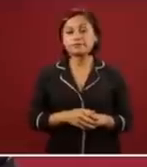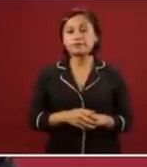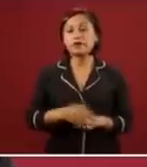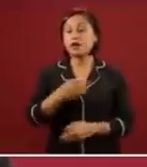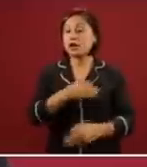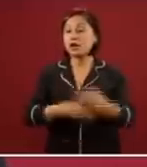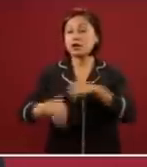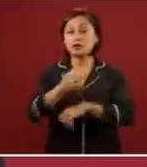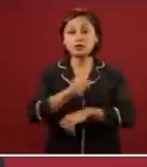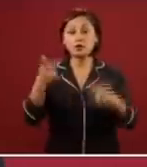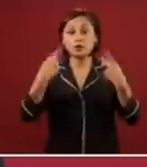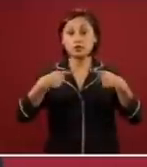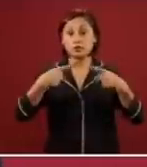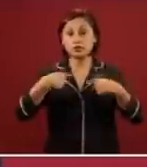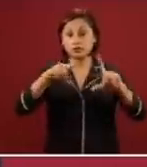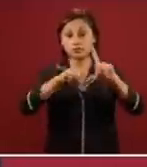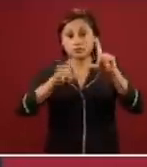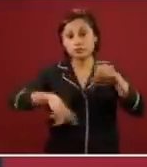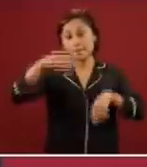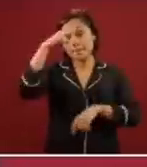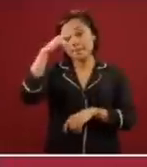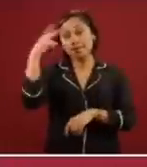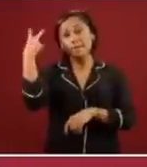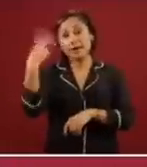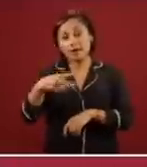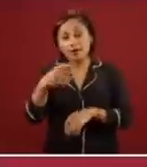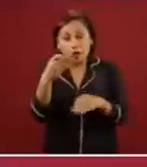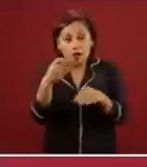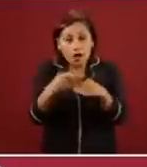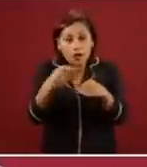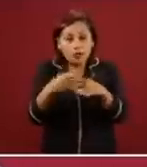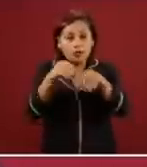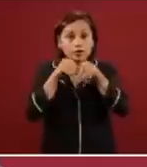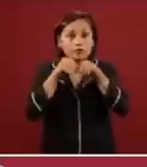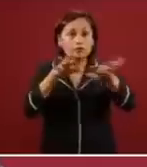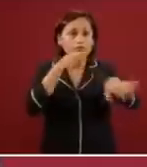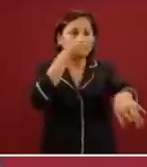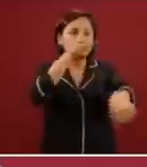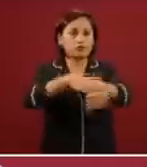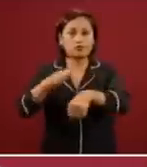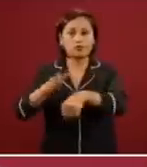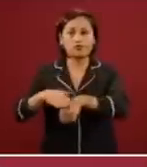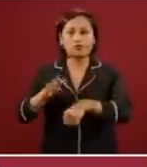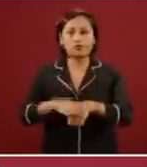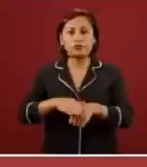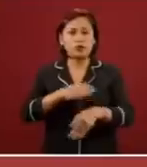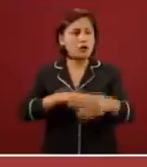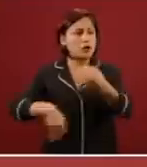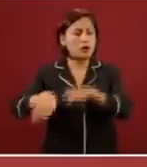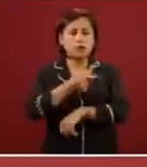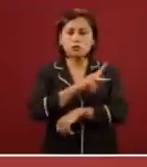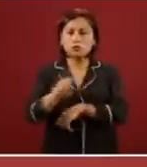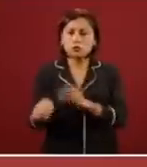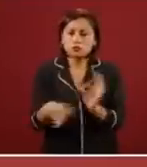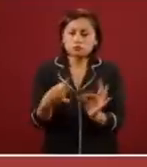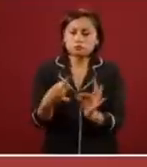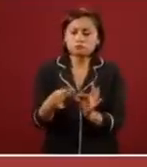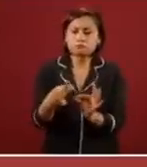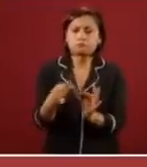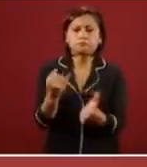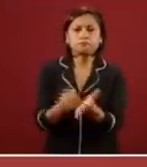darles a conocer que si todos cumplimos, si no hay evasión fiscal, no tienen por